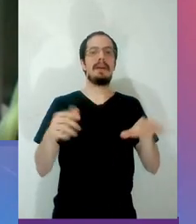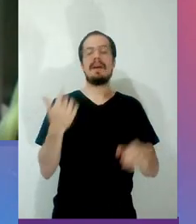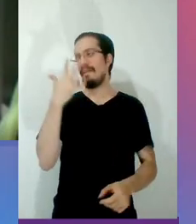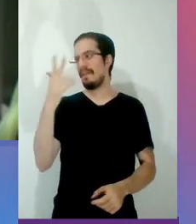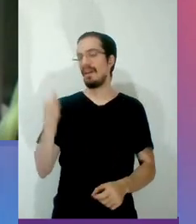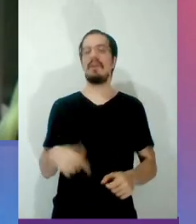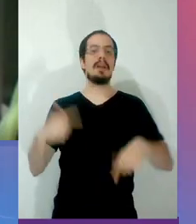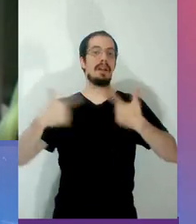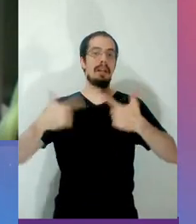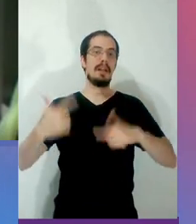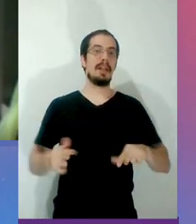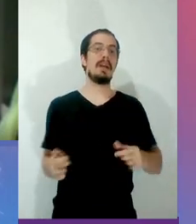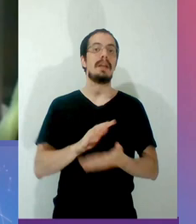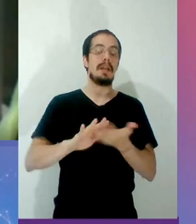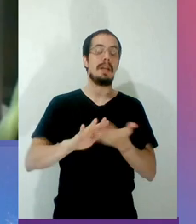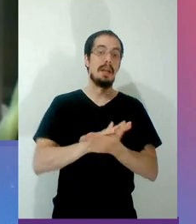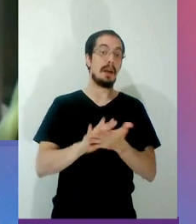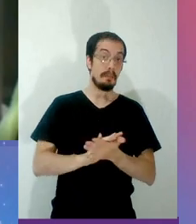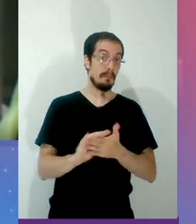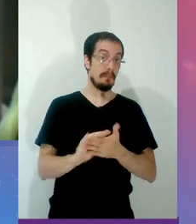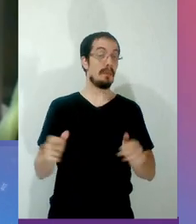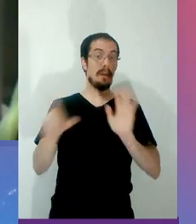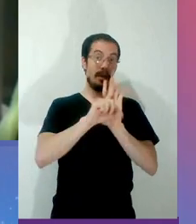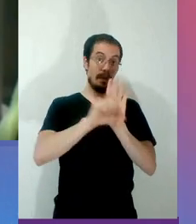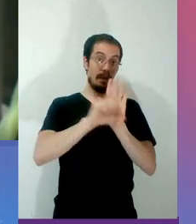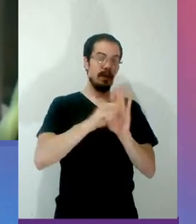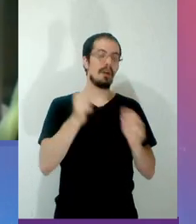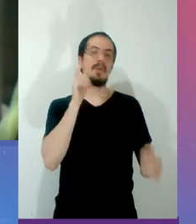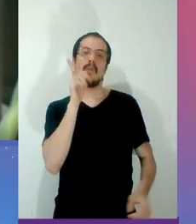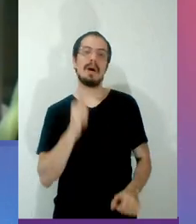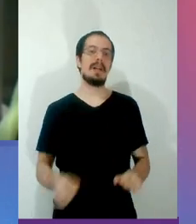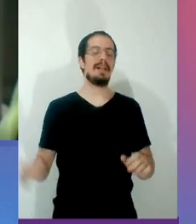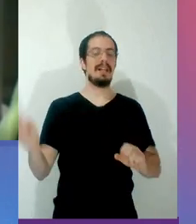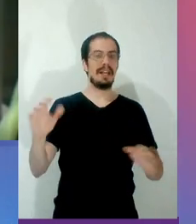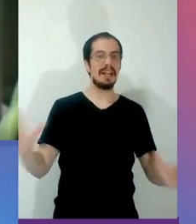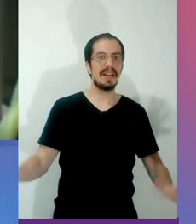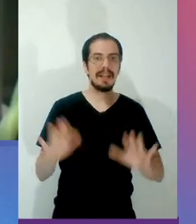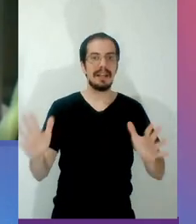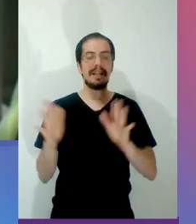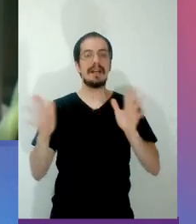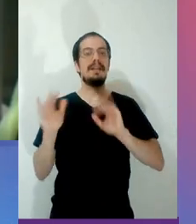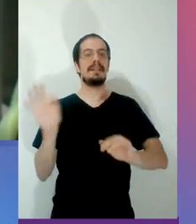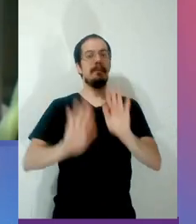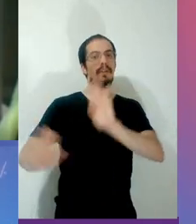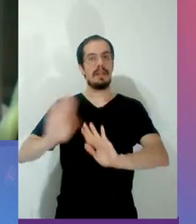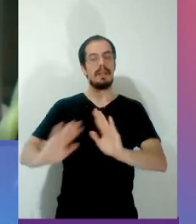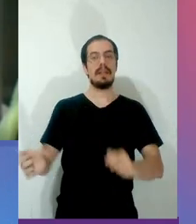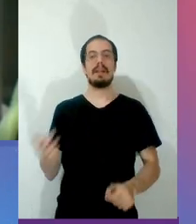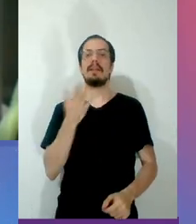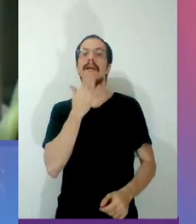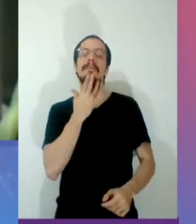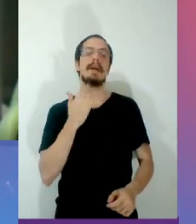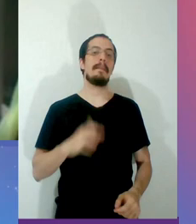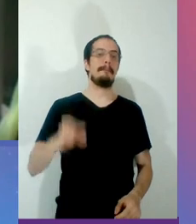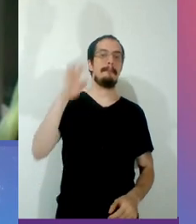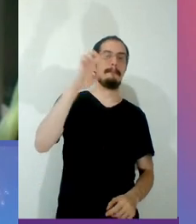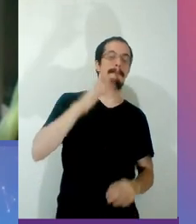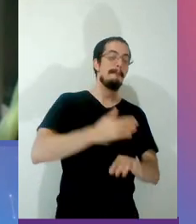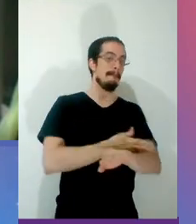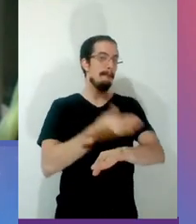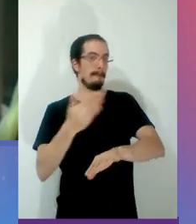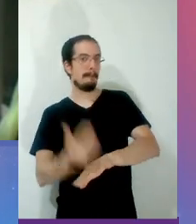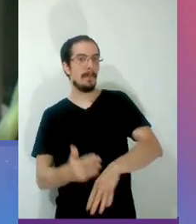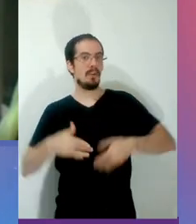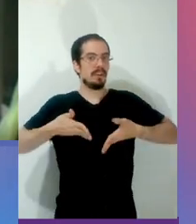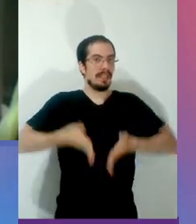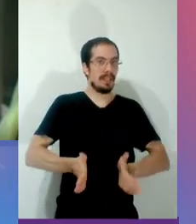de crianza protegida, la extensión del postnatal de emergencia, pero que eso se mantenga,